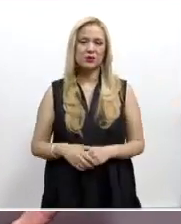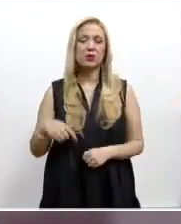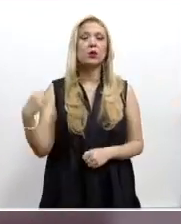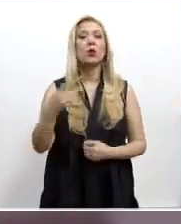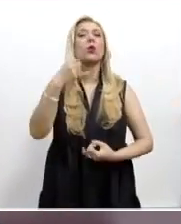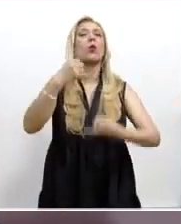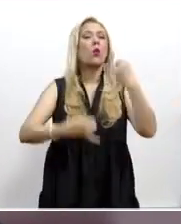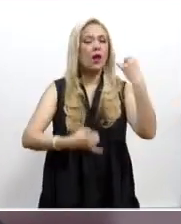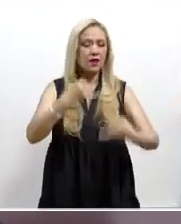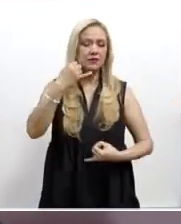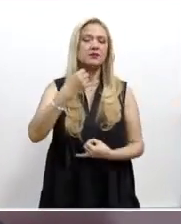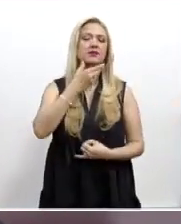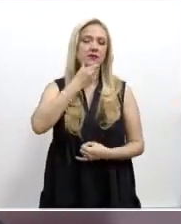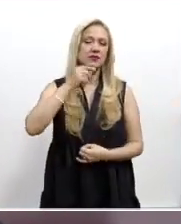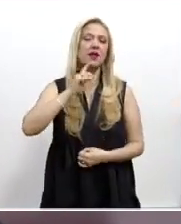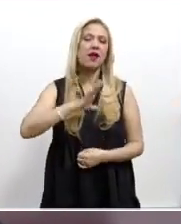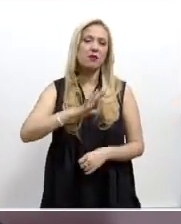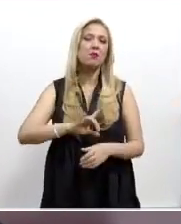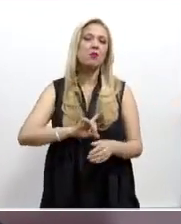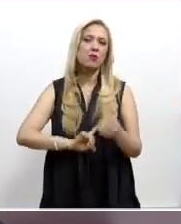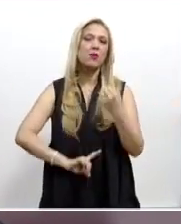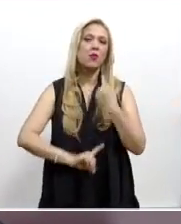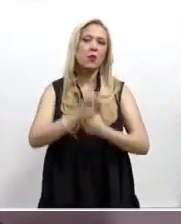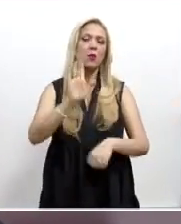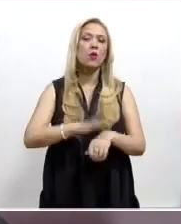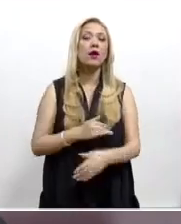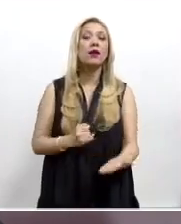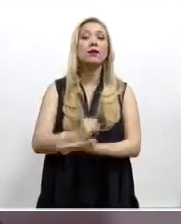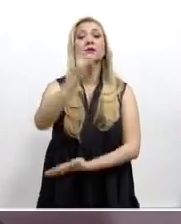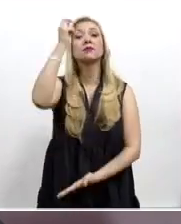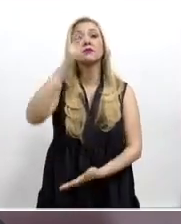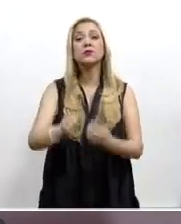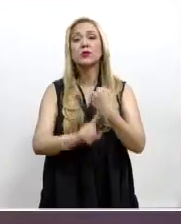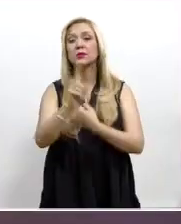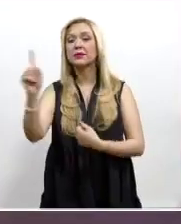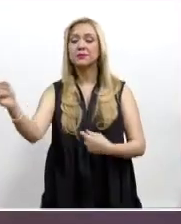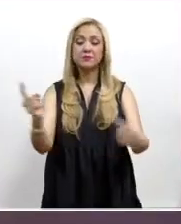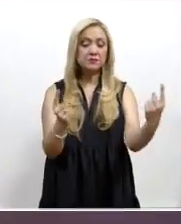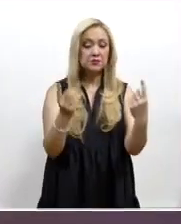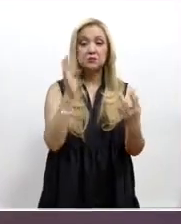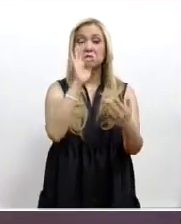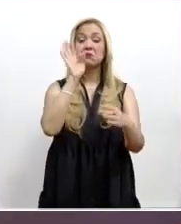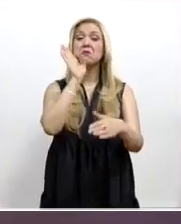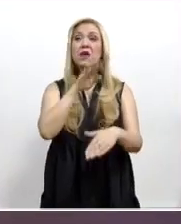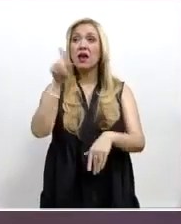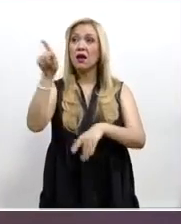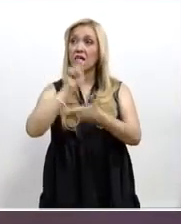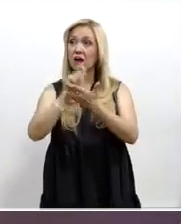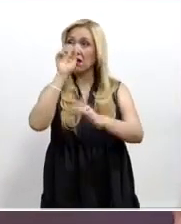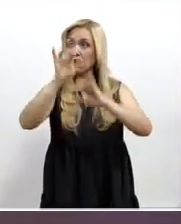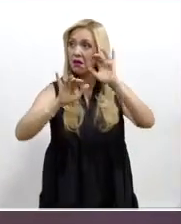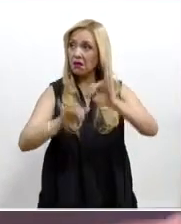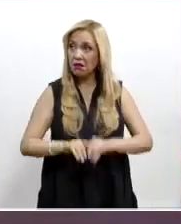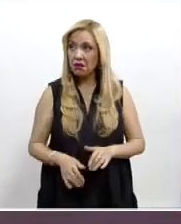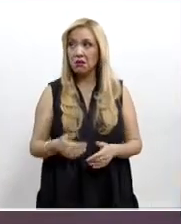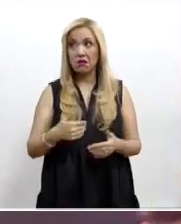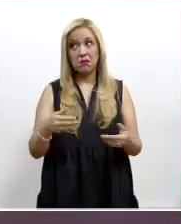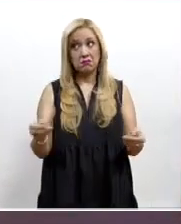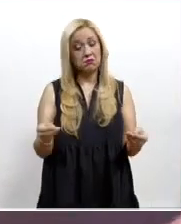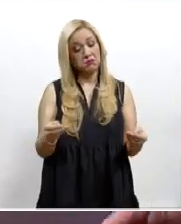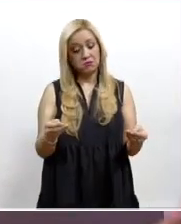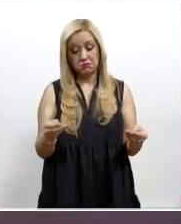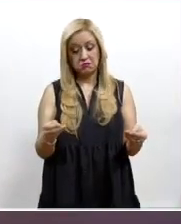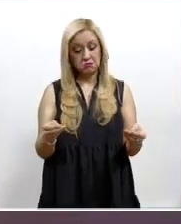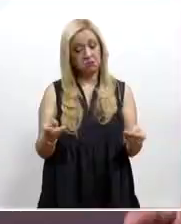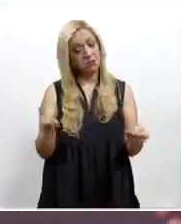un problema, y es que somos quienes decidimos controversias. Y a veces cuando una controversia viene mal integrada y tomamos una decisión que no favorece